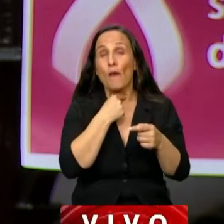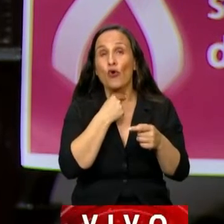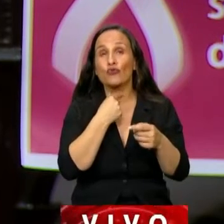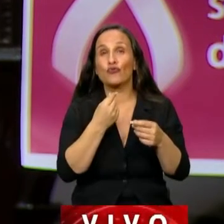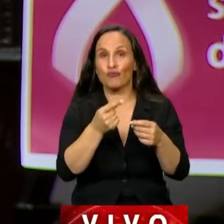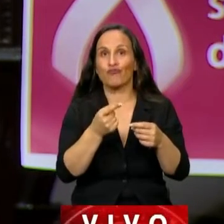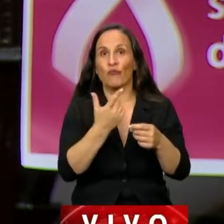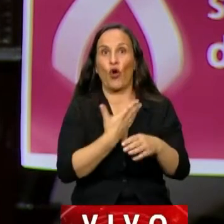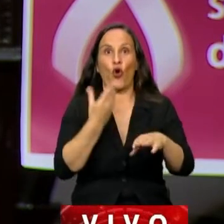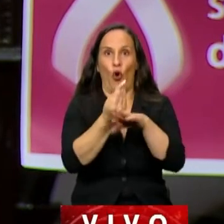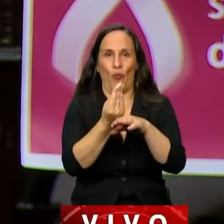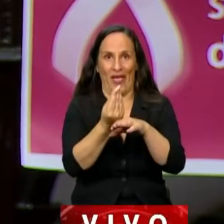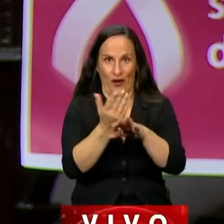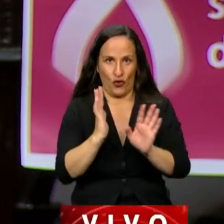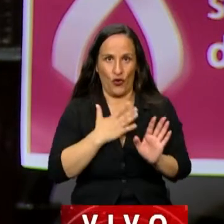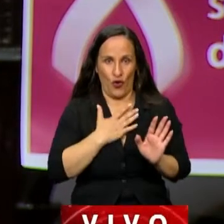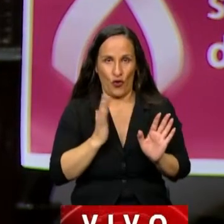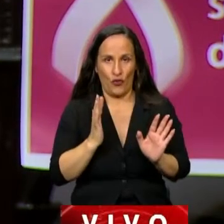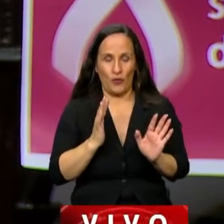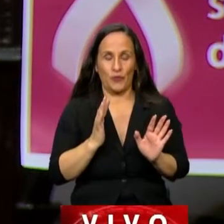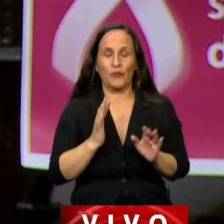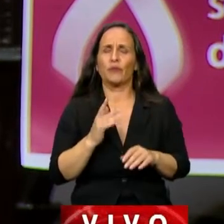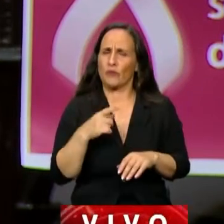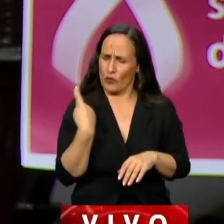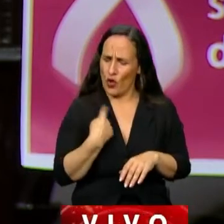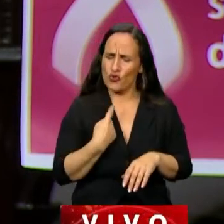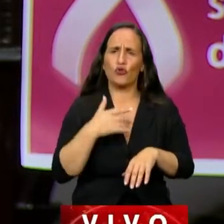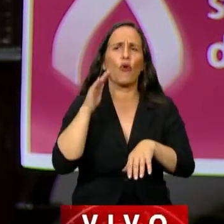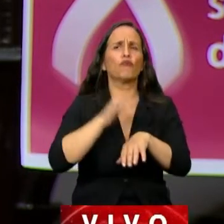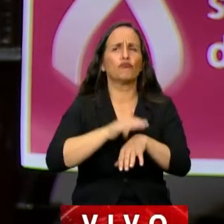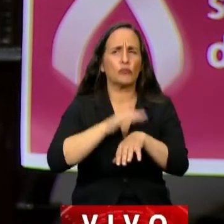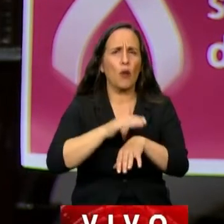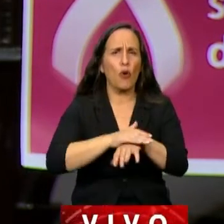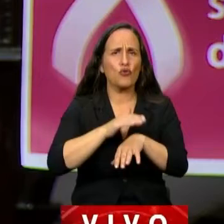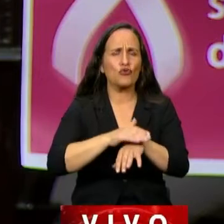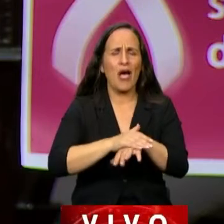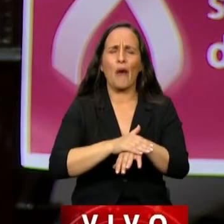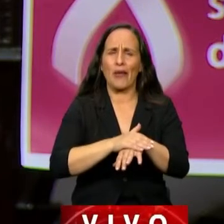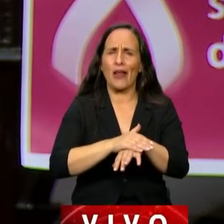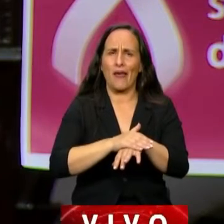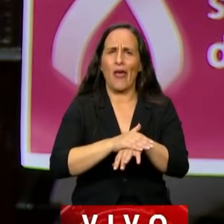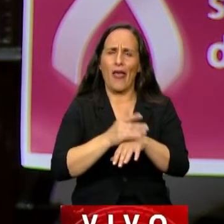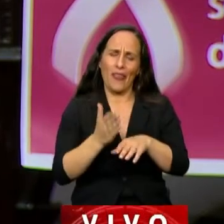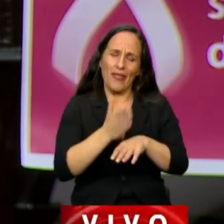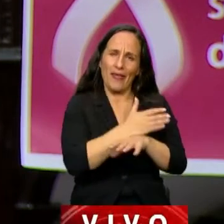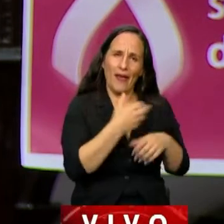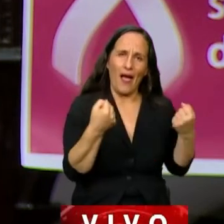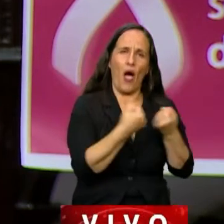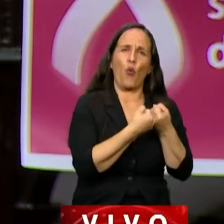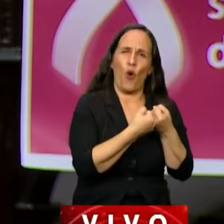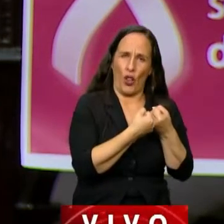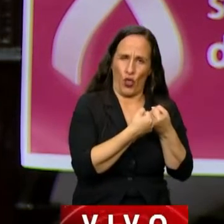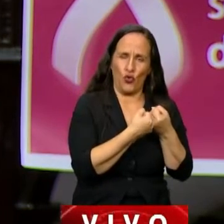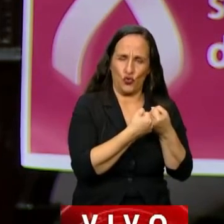integrar el gobierno y de asumir la responsabilidad de gestionar los acuerdos previamente